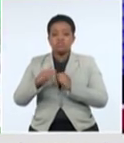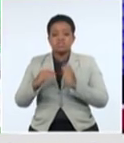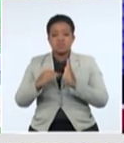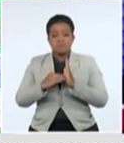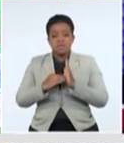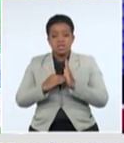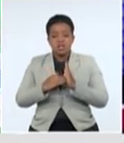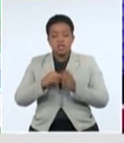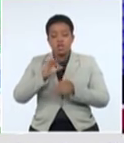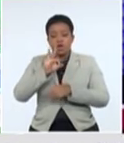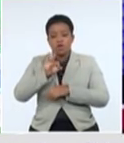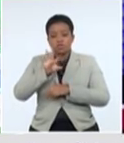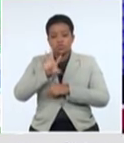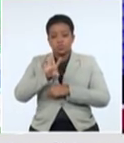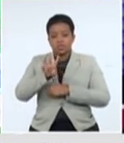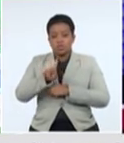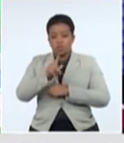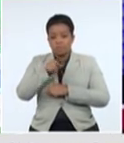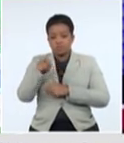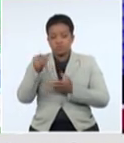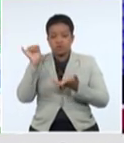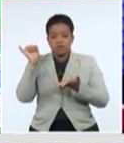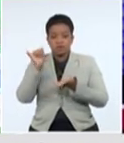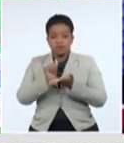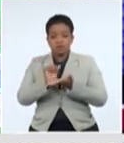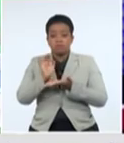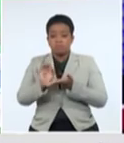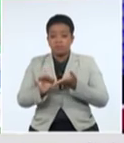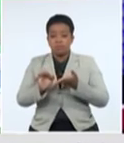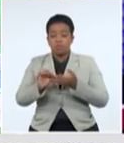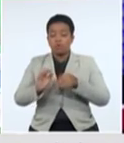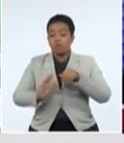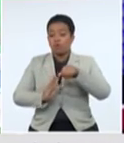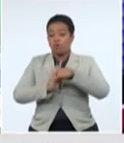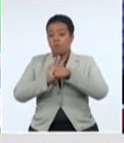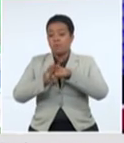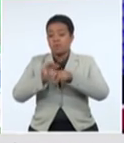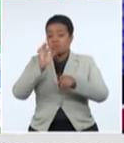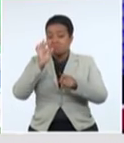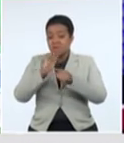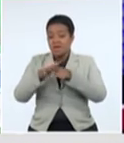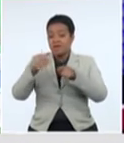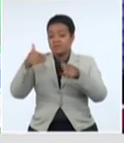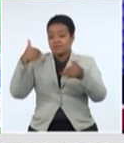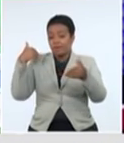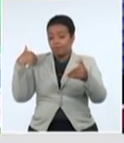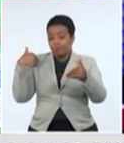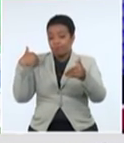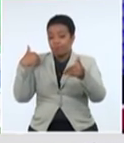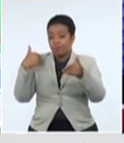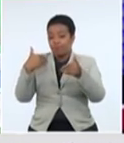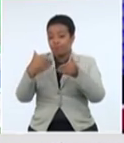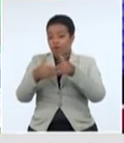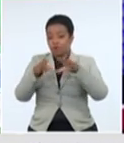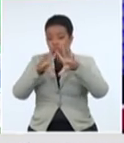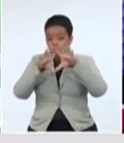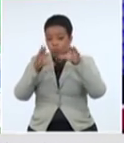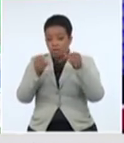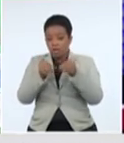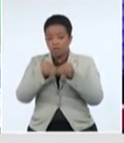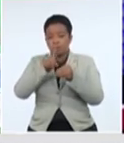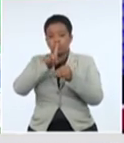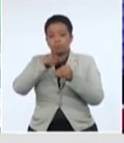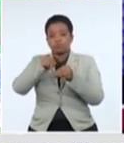11.852 casos importados durante toda la pandemia en nuestro país, el 1,2%, y se